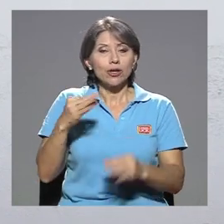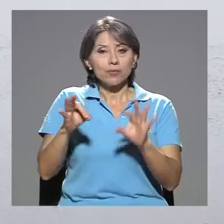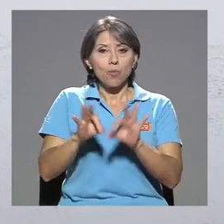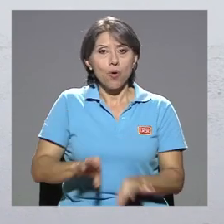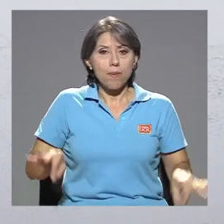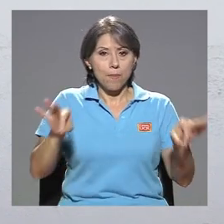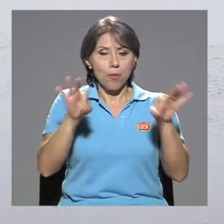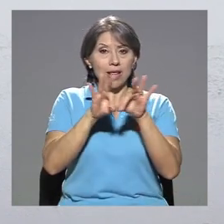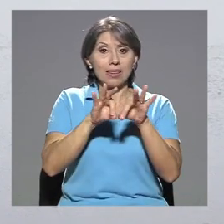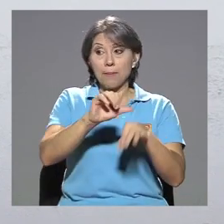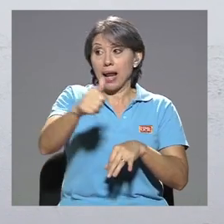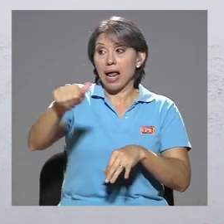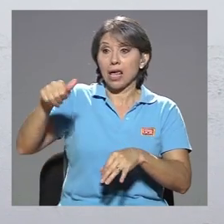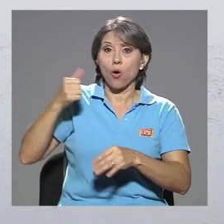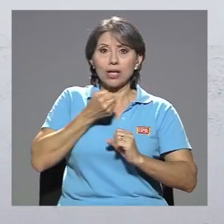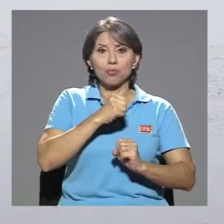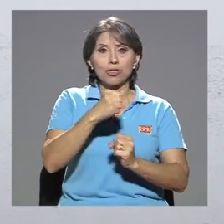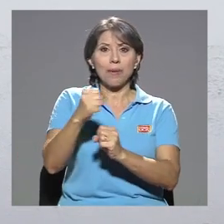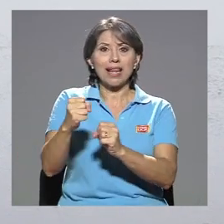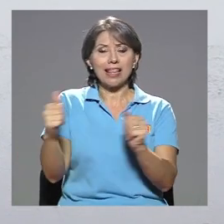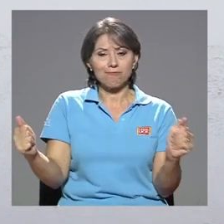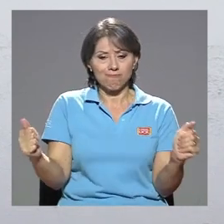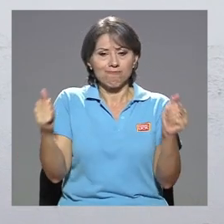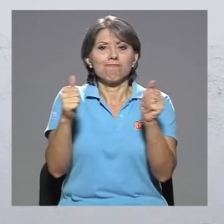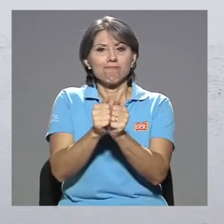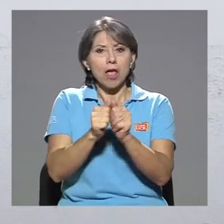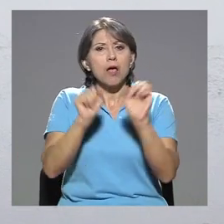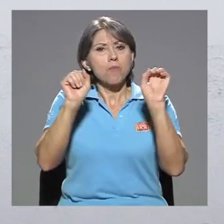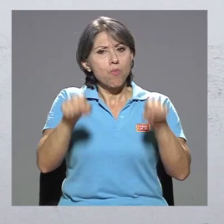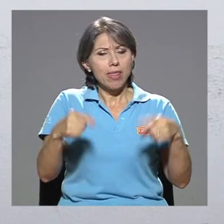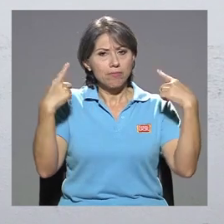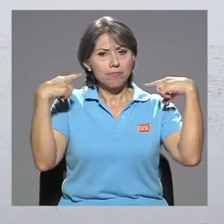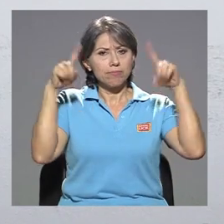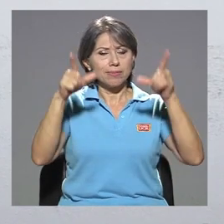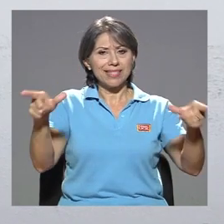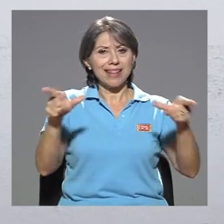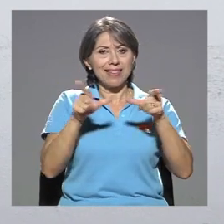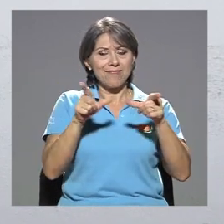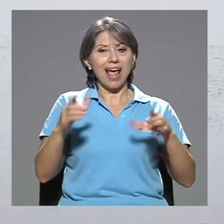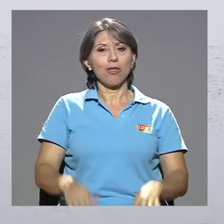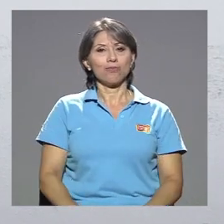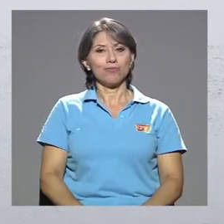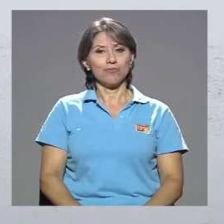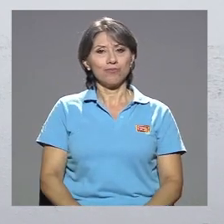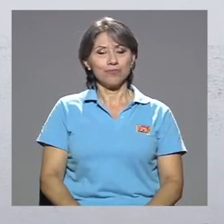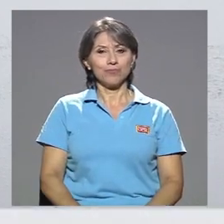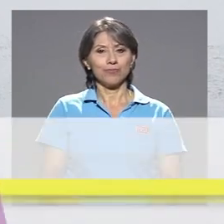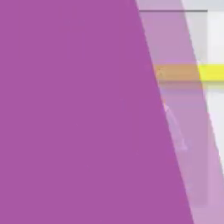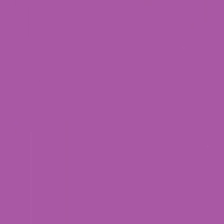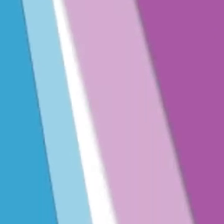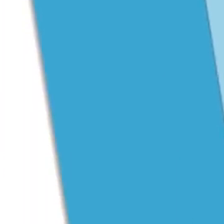creo que es muy importante para que otras municipalidades se unen y puedan tener este certificado